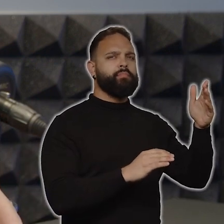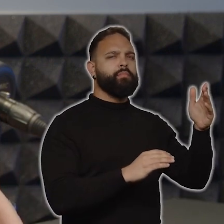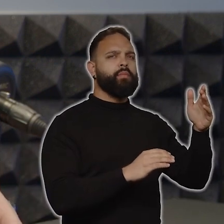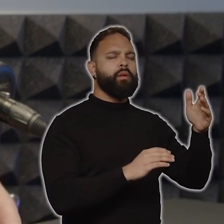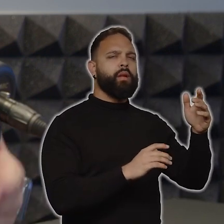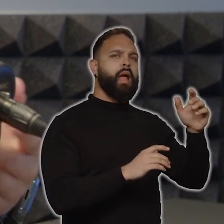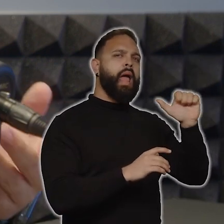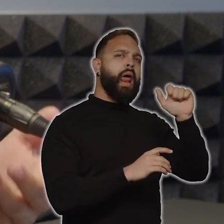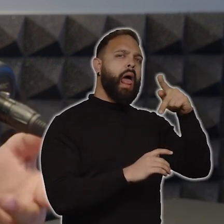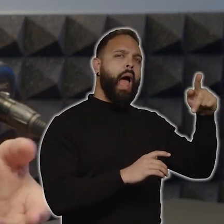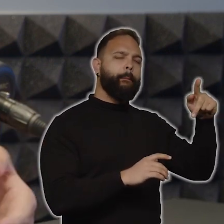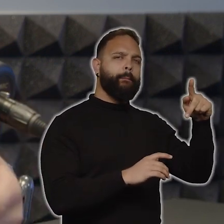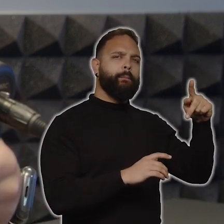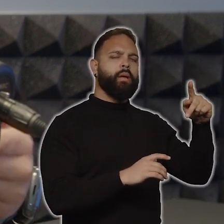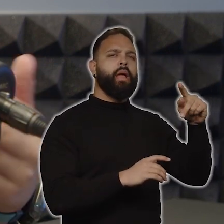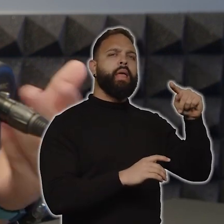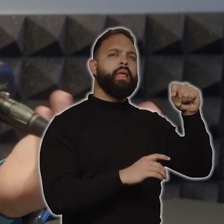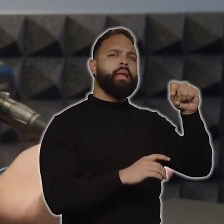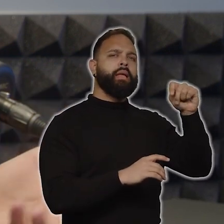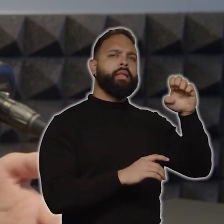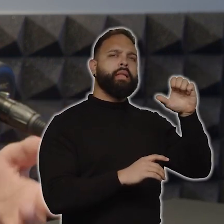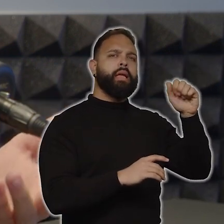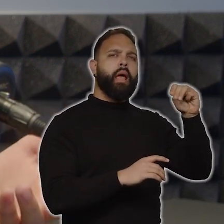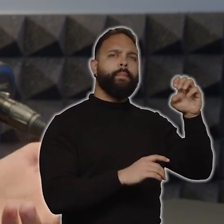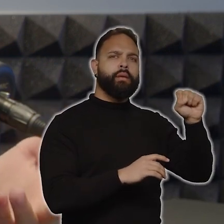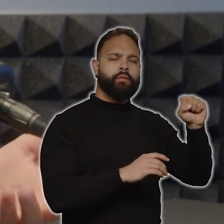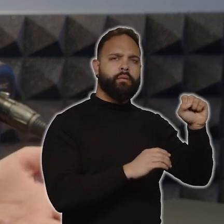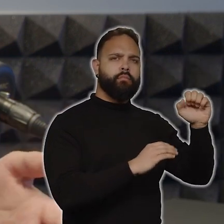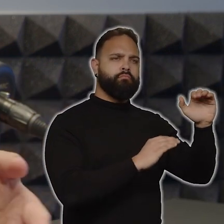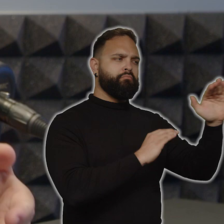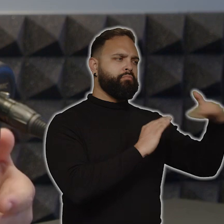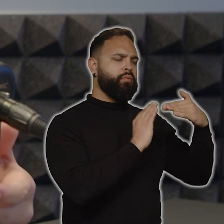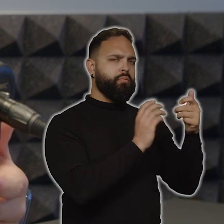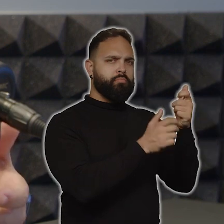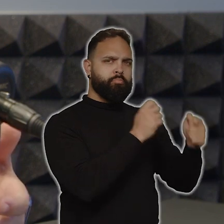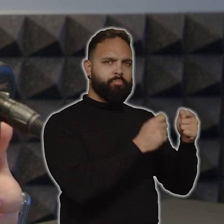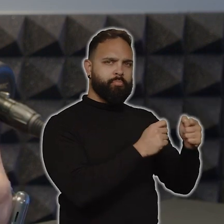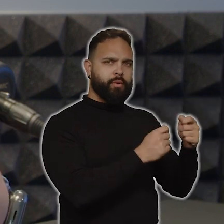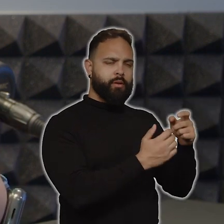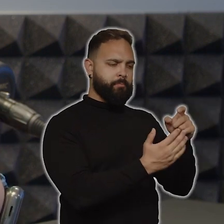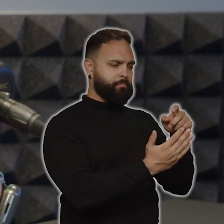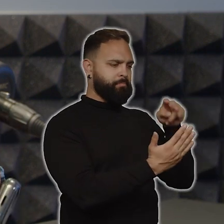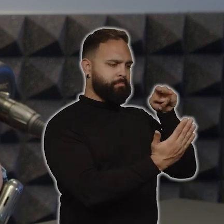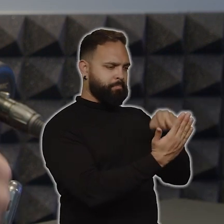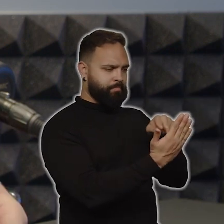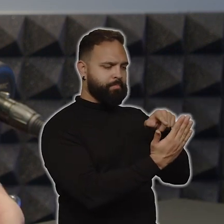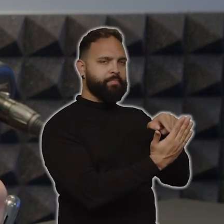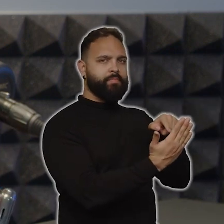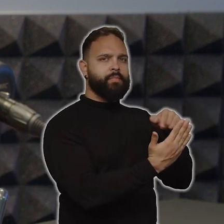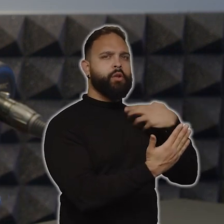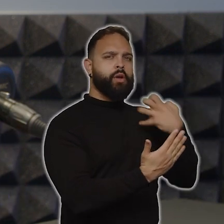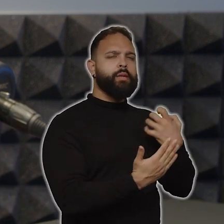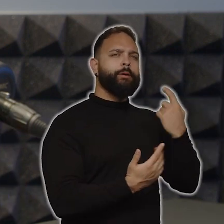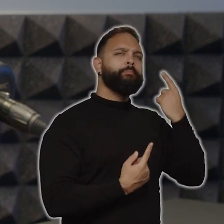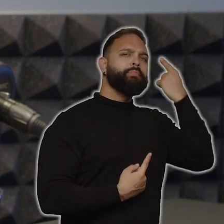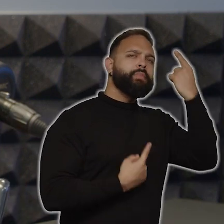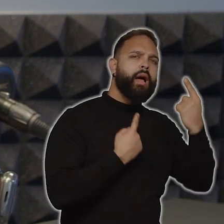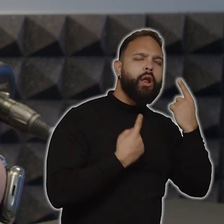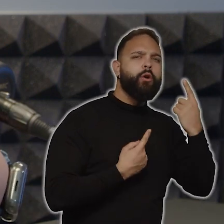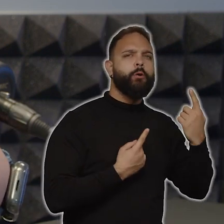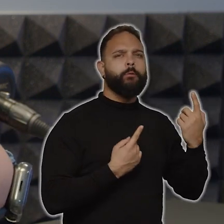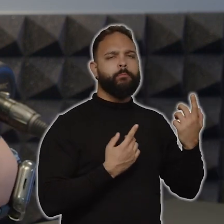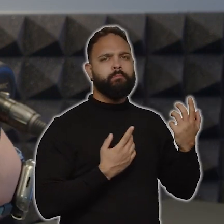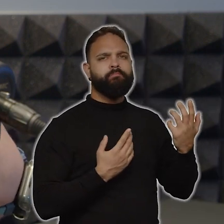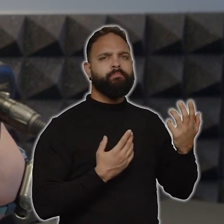de Teams pues la convocatoria, y entonces yo quise pensarlo, analizarlo,